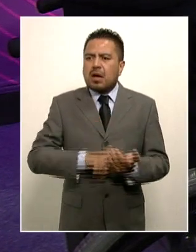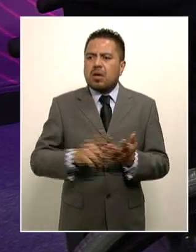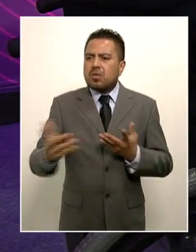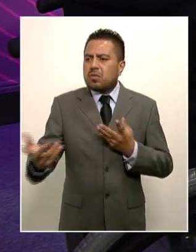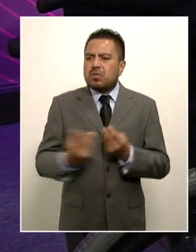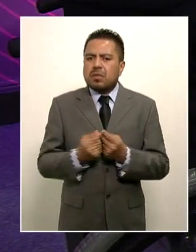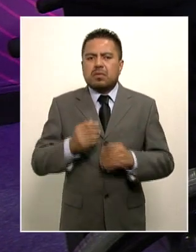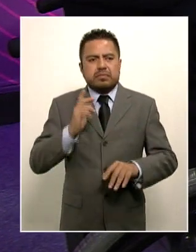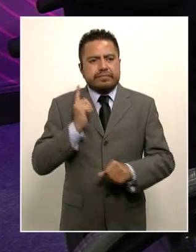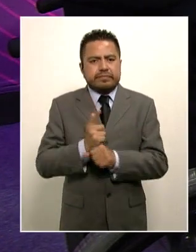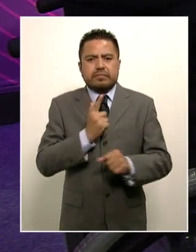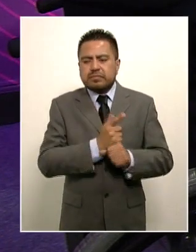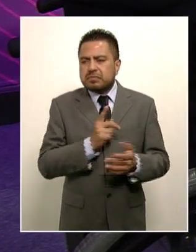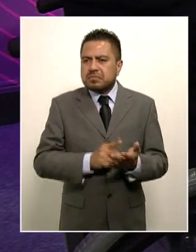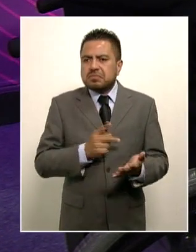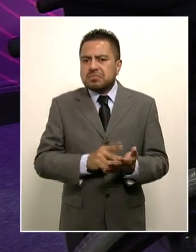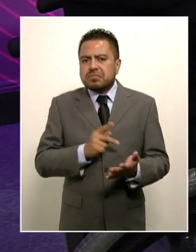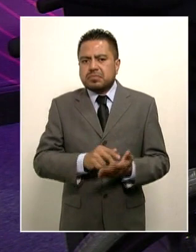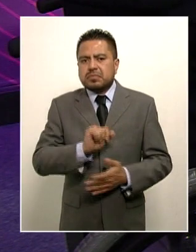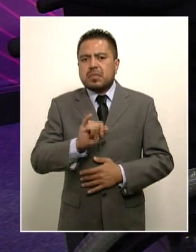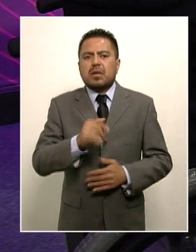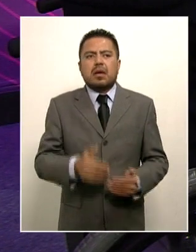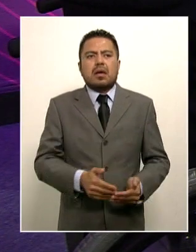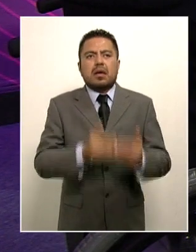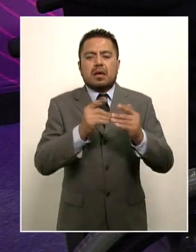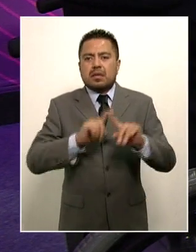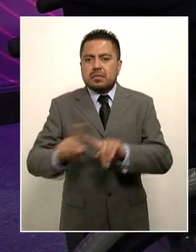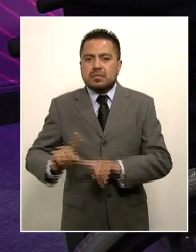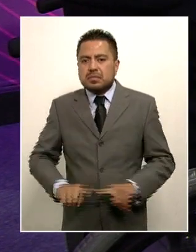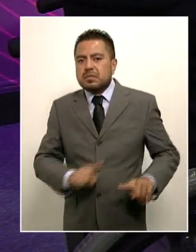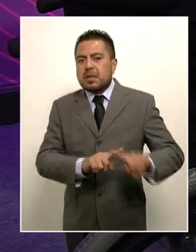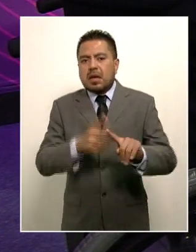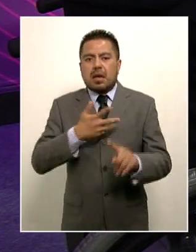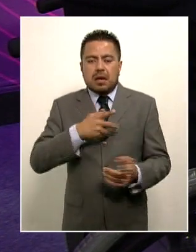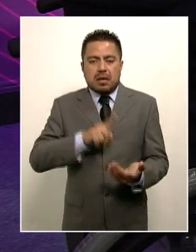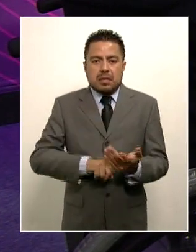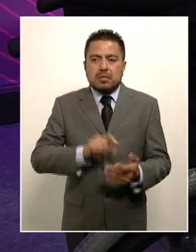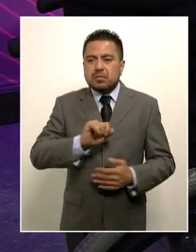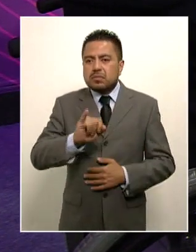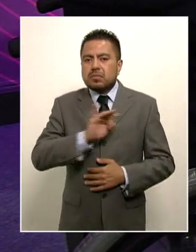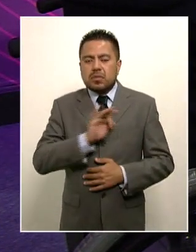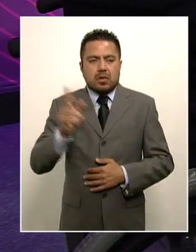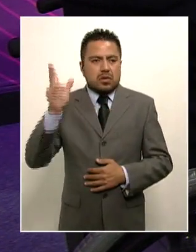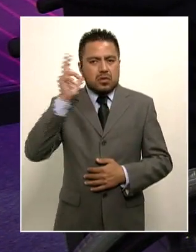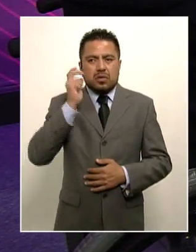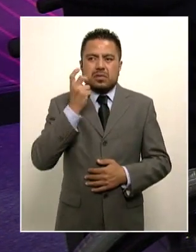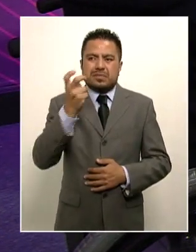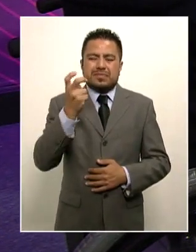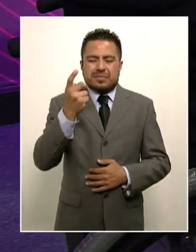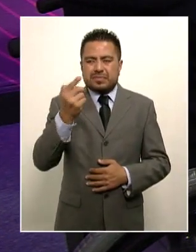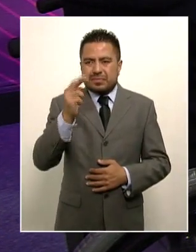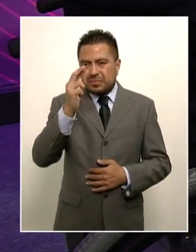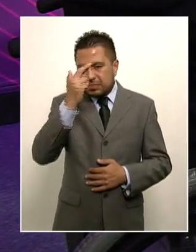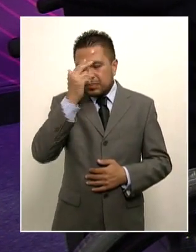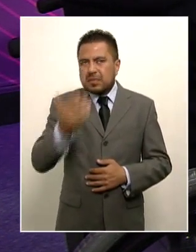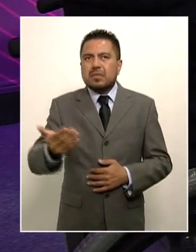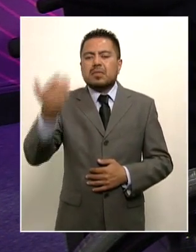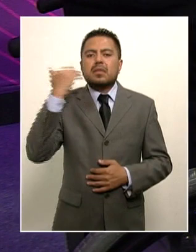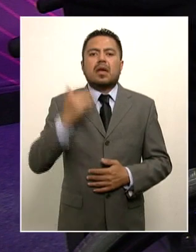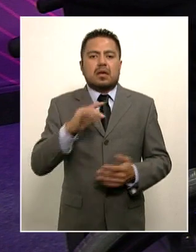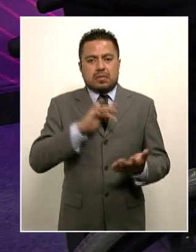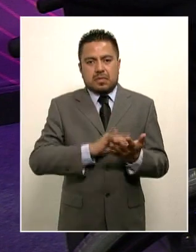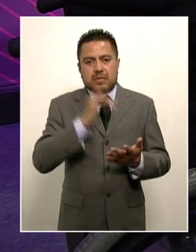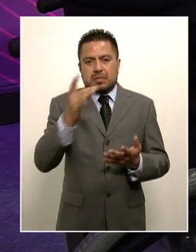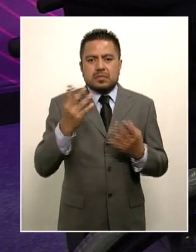juntos muchas veces, pero quizá barreras distintas a las que pudimos escuchar en esa ocasión. Bien, muchas